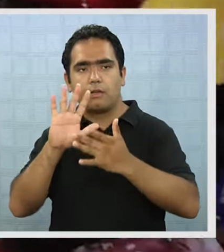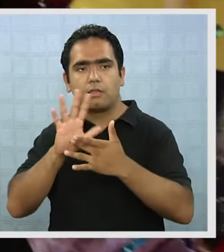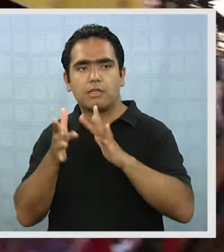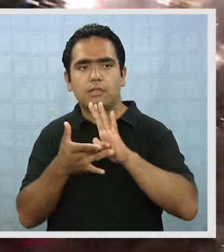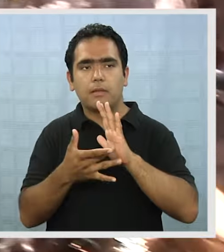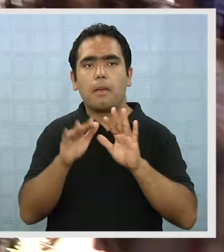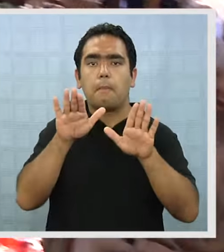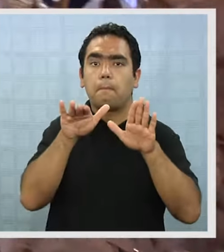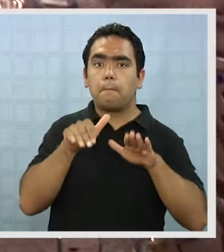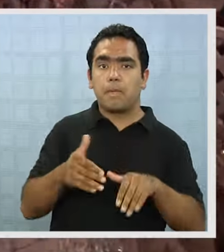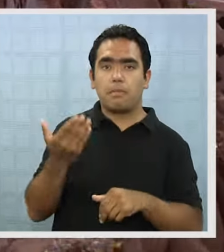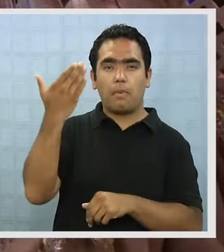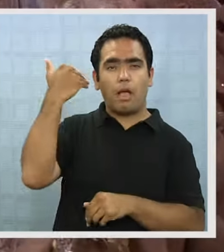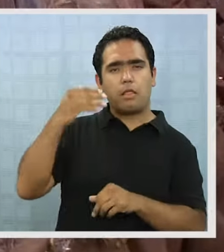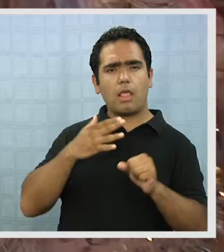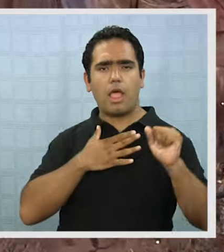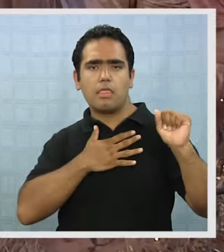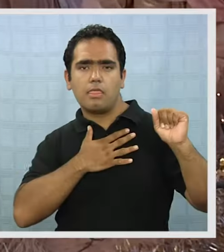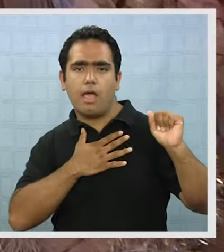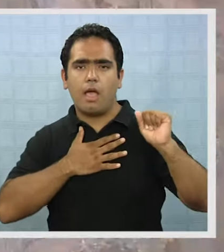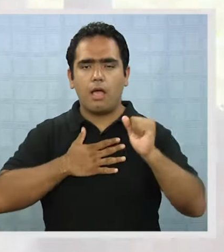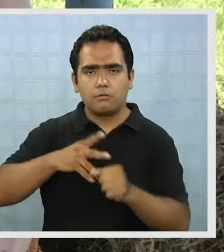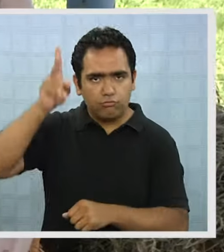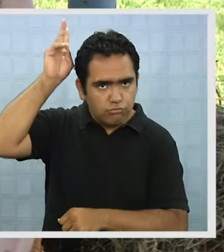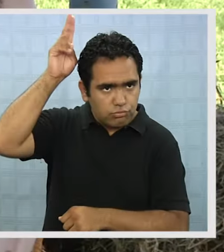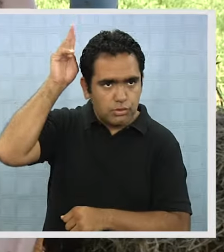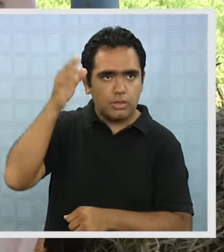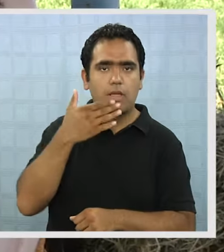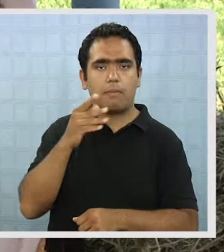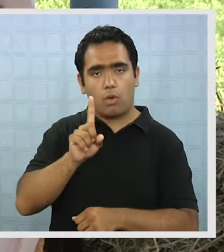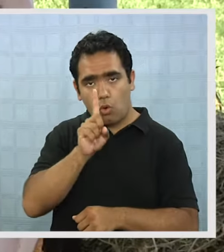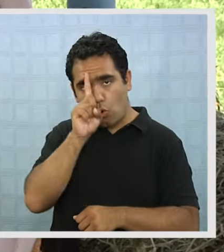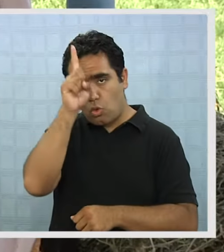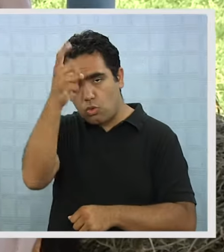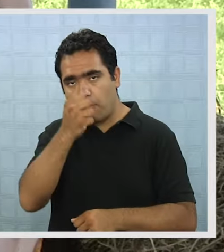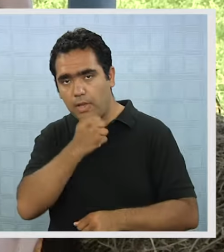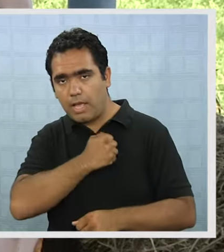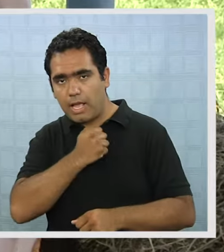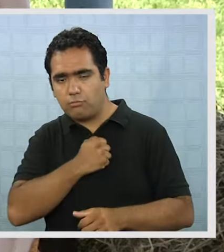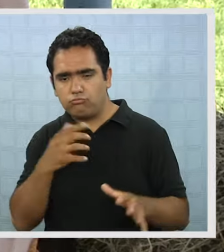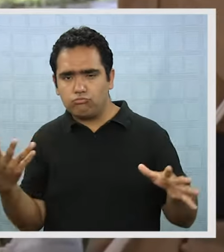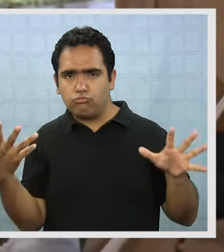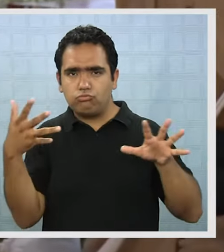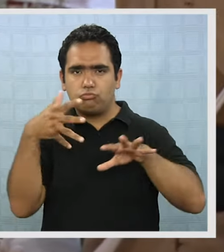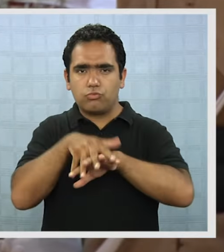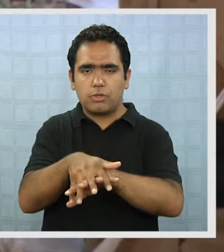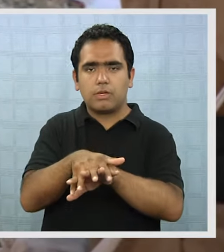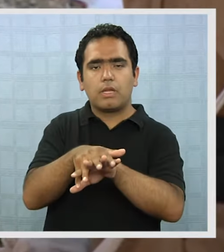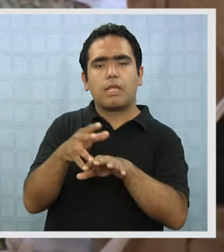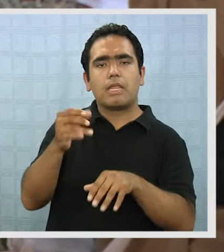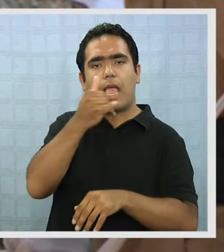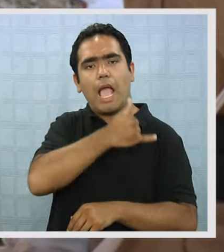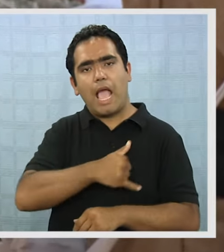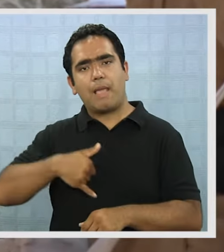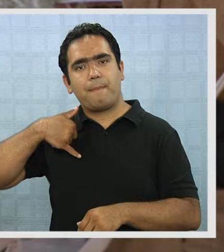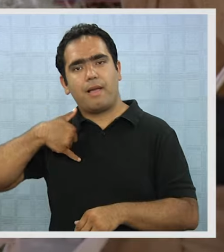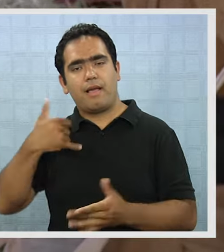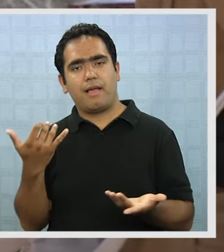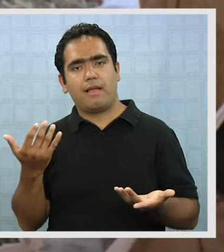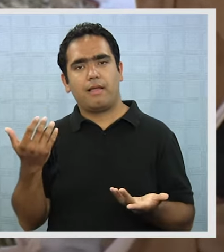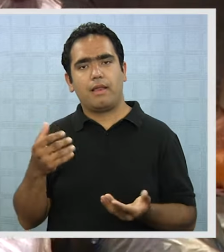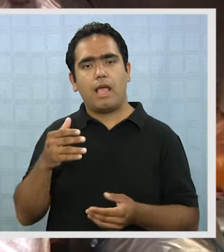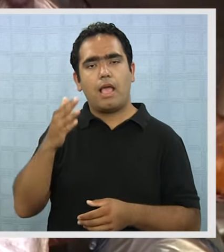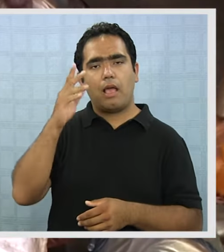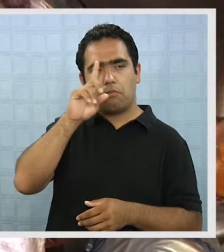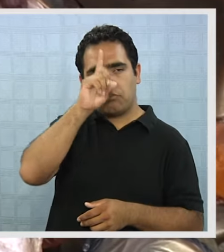se siguen bailando las mismas danzas que hace cientos de años y los ritos católicos conviven con las creencias ancestrales del pueblo aymara.